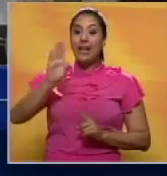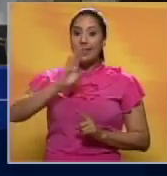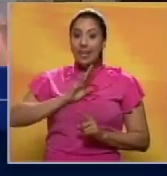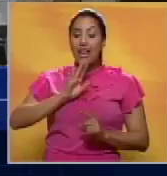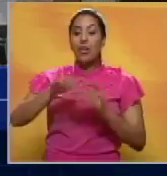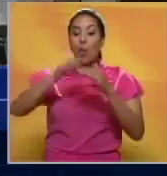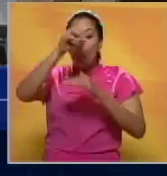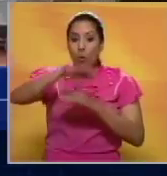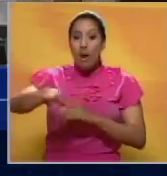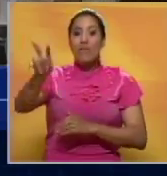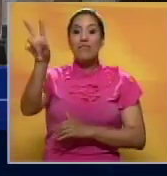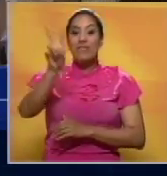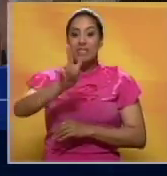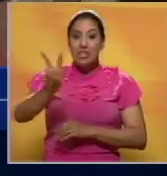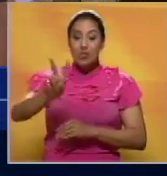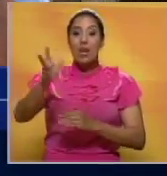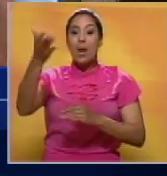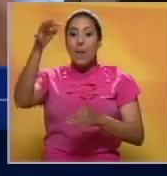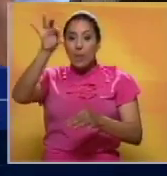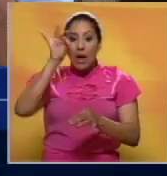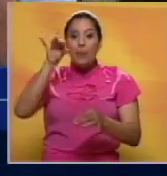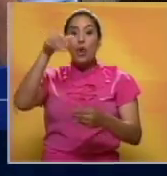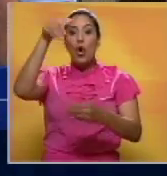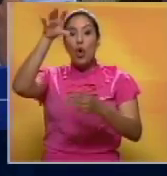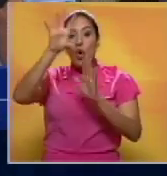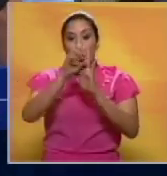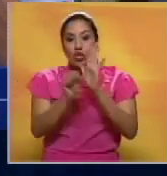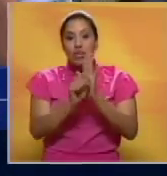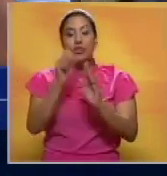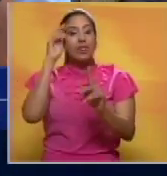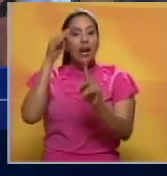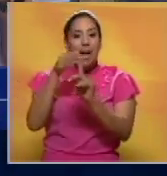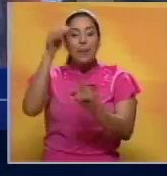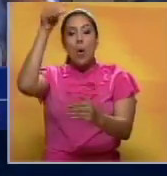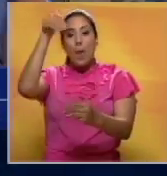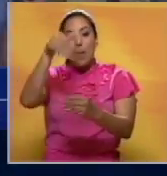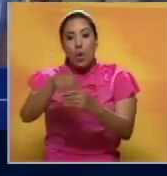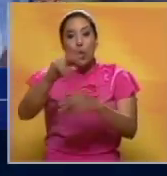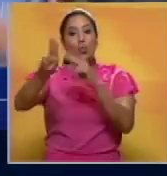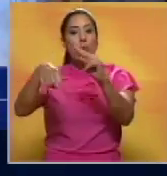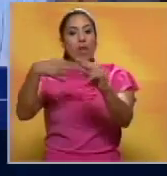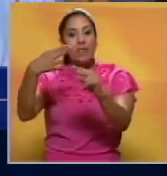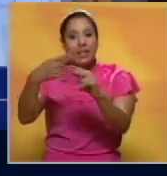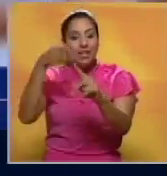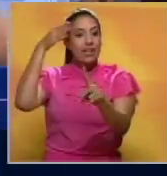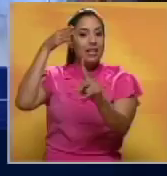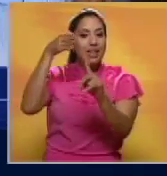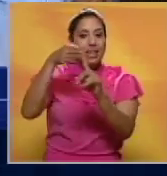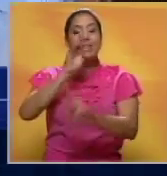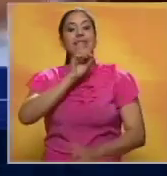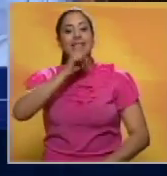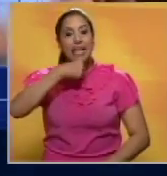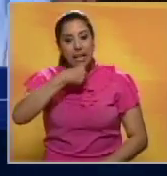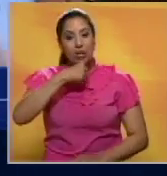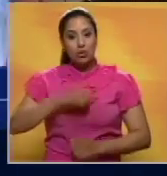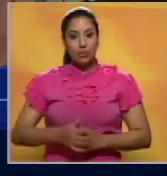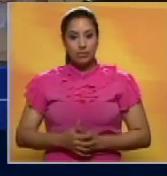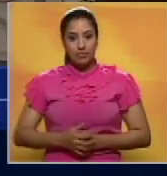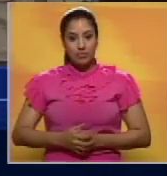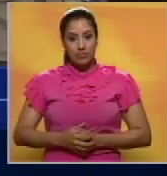Va el pueblo de Venezuela a elegir su constituyente por la vía del voto universal, directo y